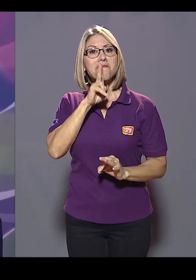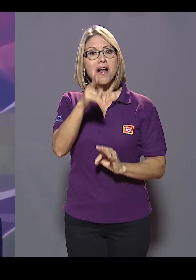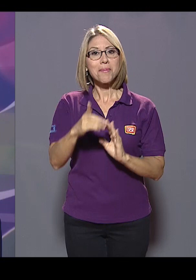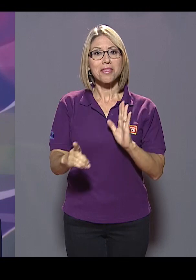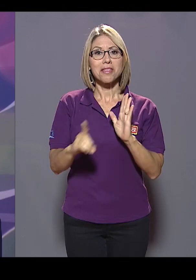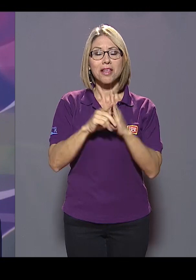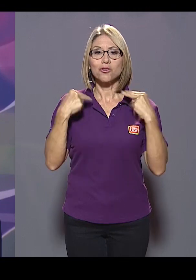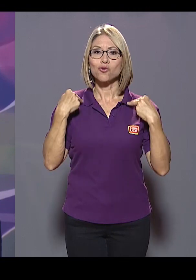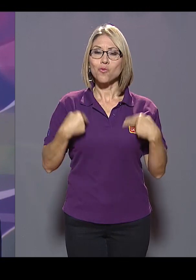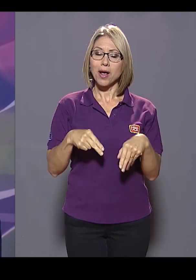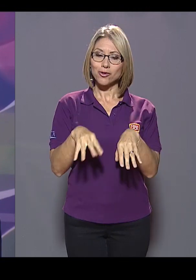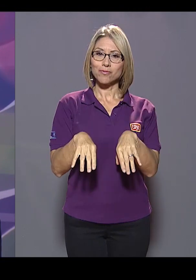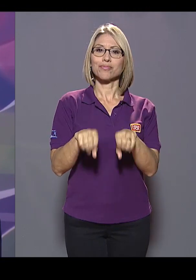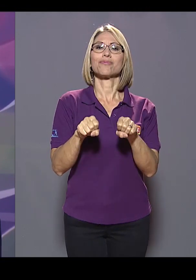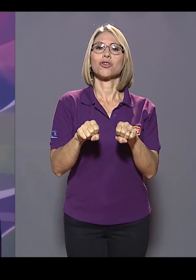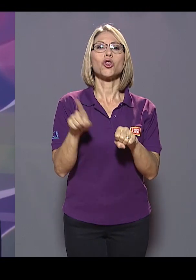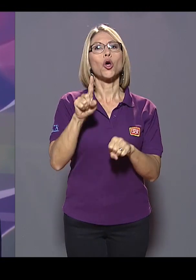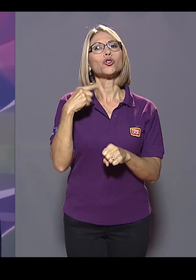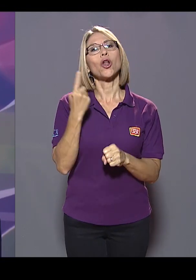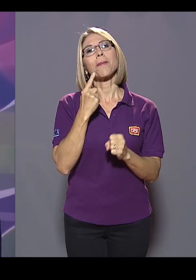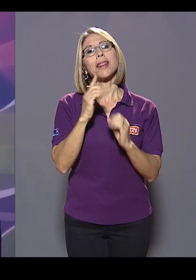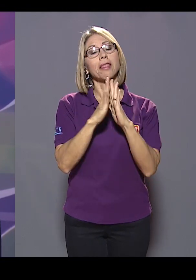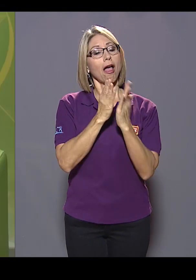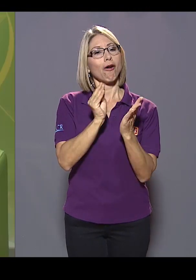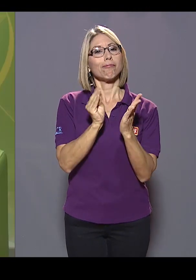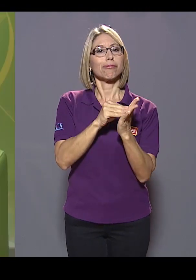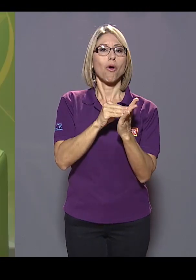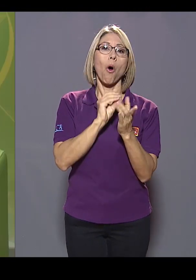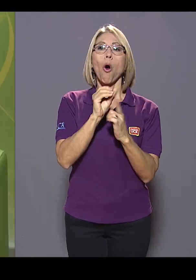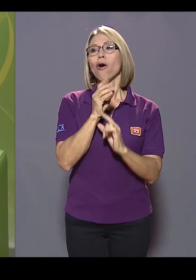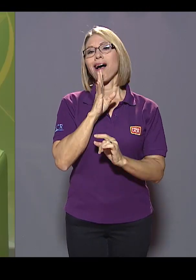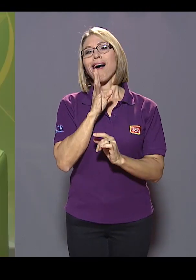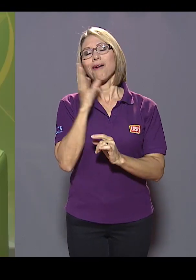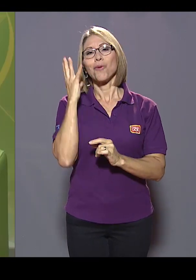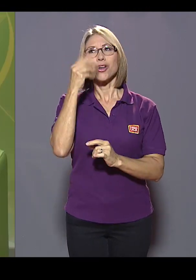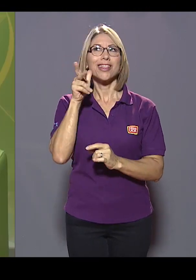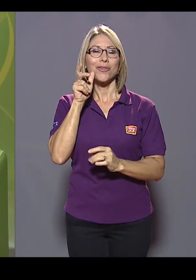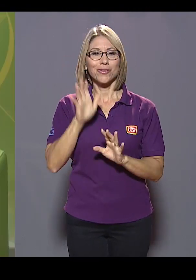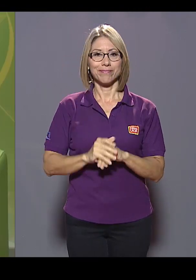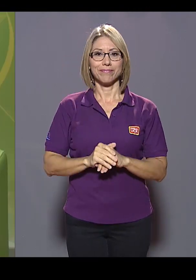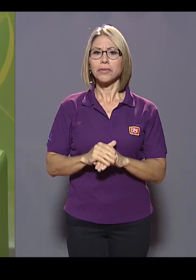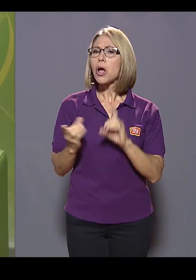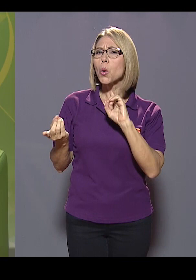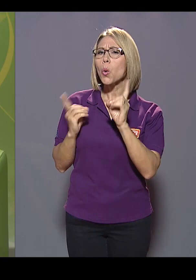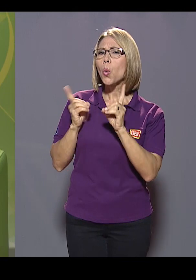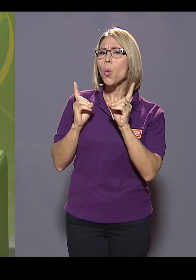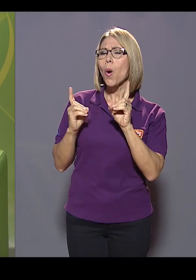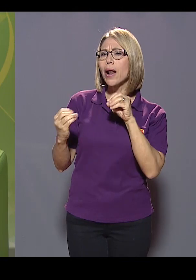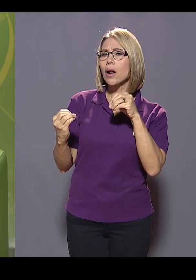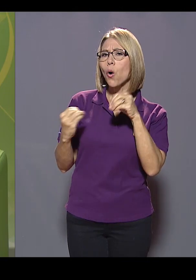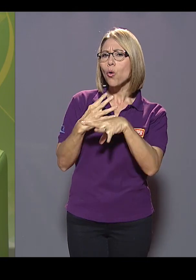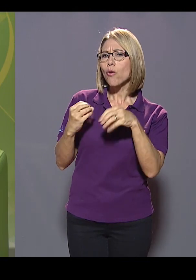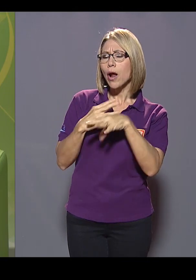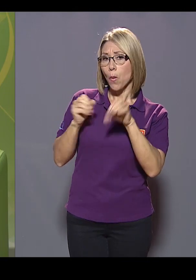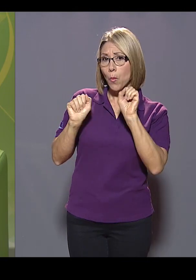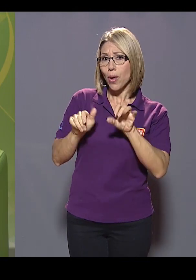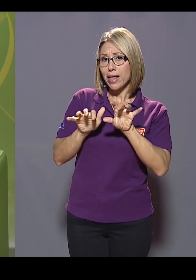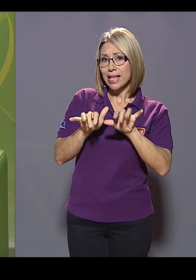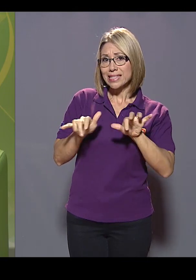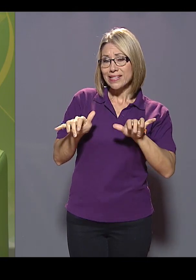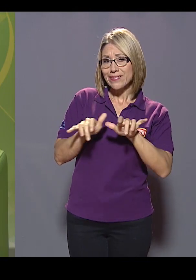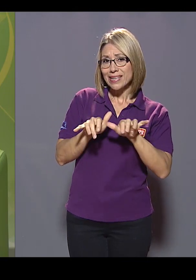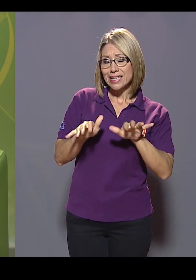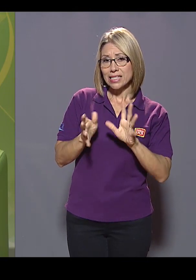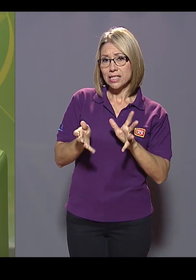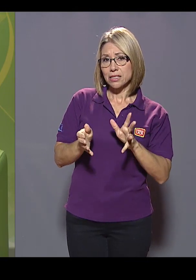derechos humanos es más que un discurso bonito. Y entonces, ¿a qué correo electrónico pueden escribir las organizaciones que estén